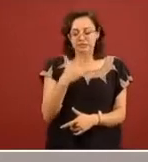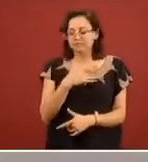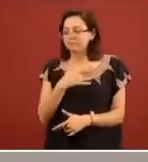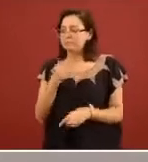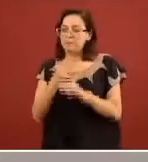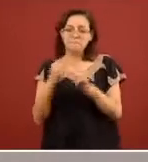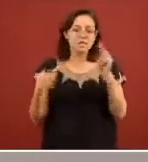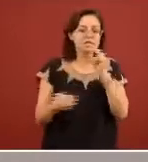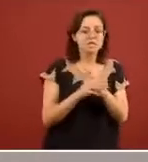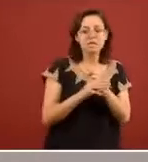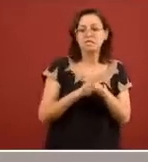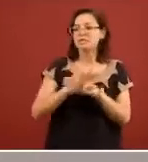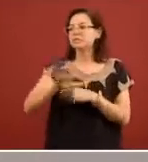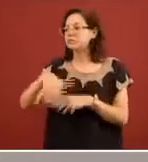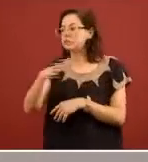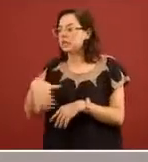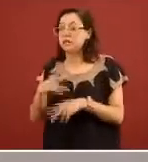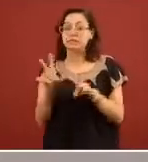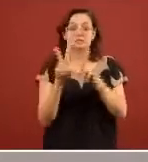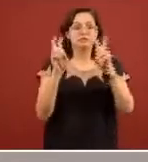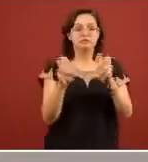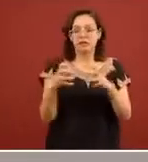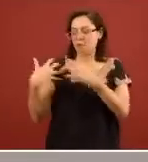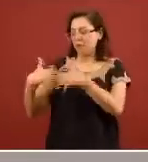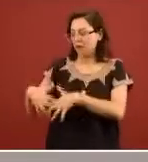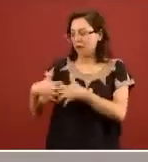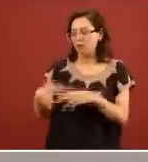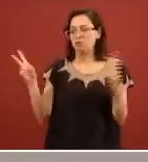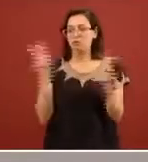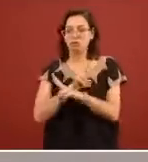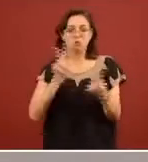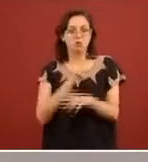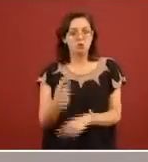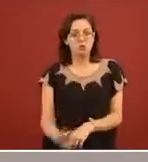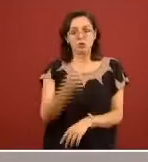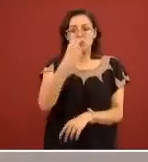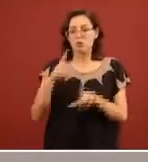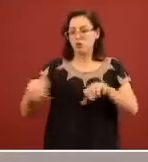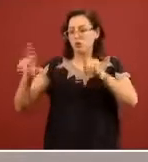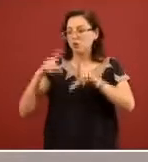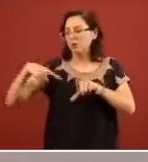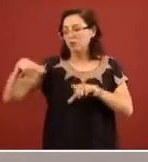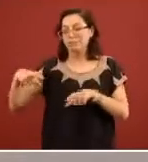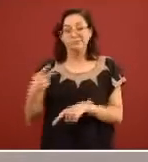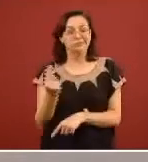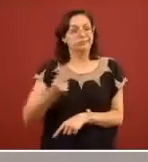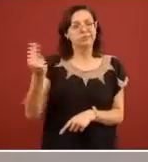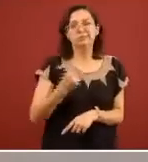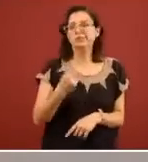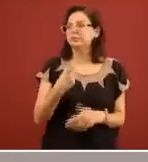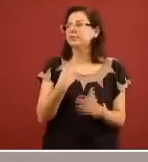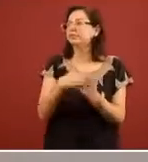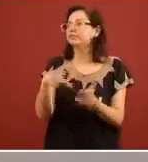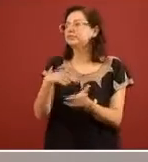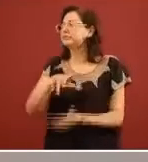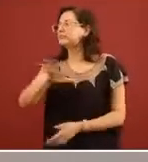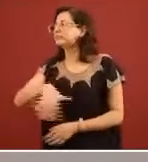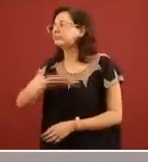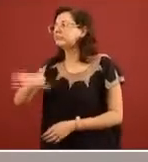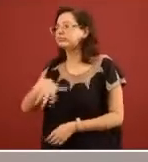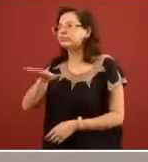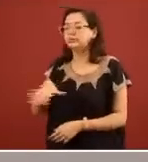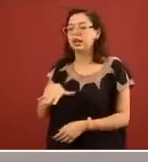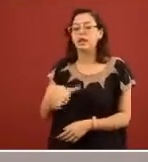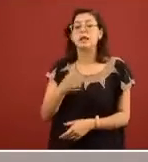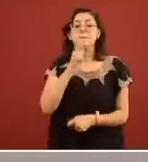los materiales, sobre todo los ventiladores, los respiradores que vamos a necesitar para este cupo máximo. Y